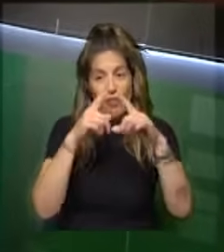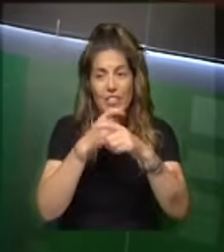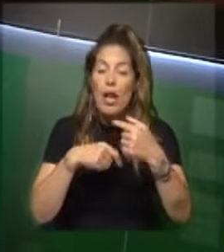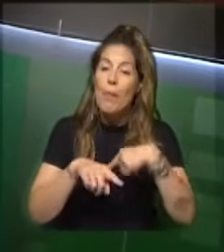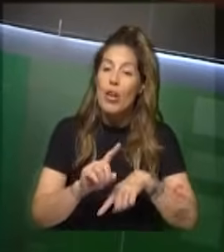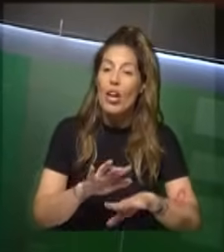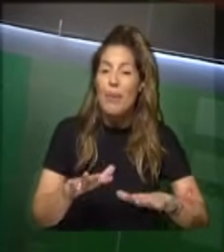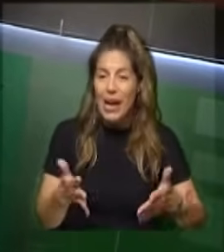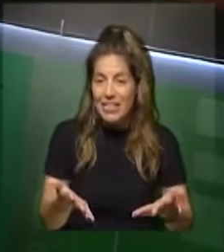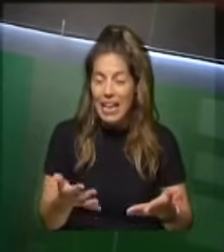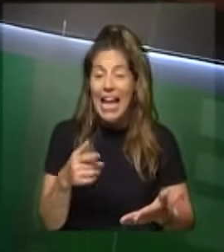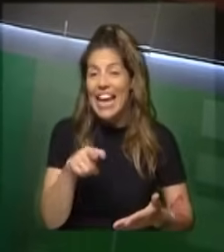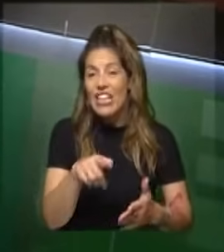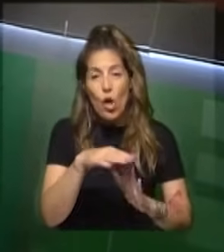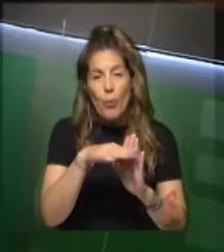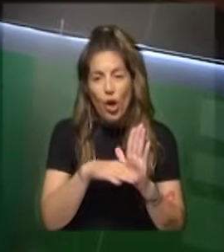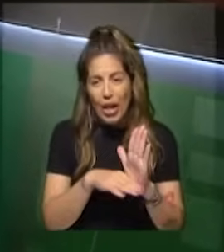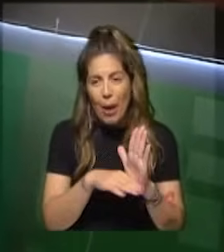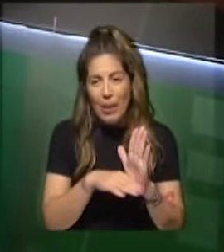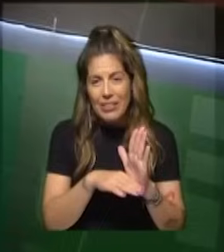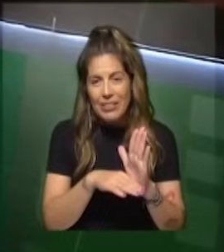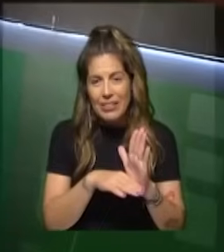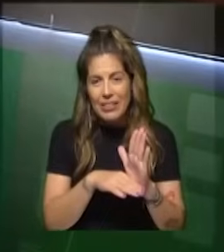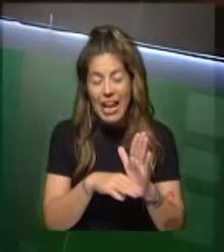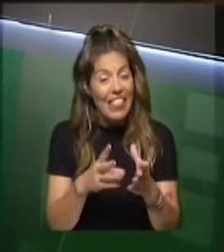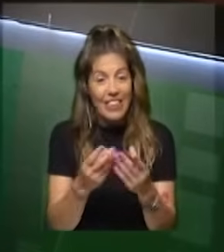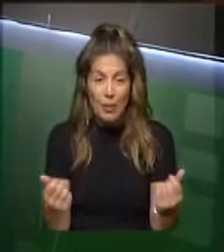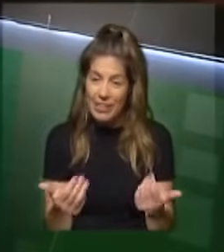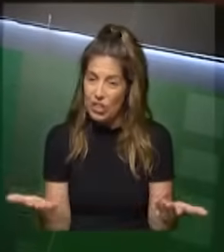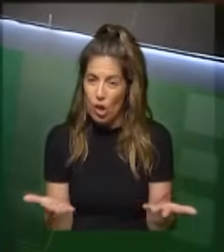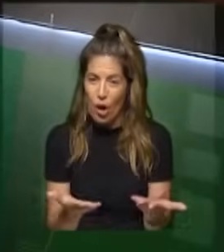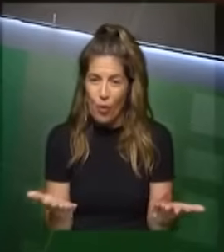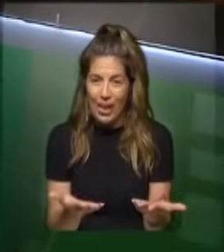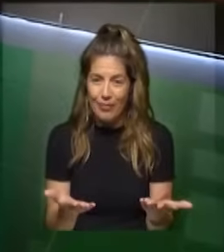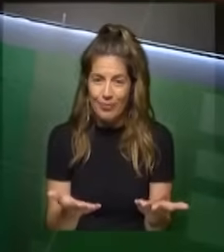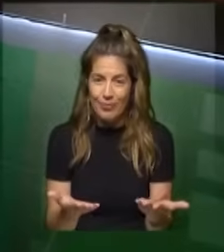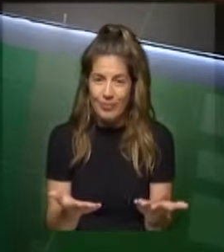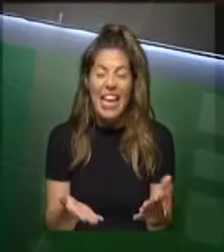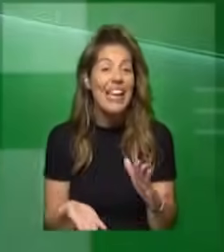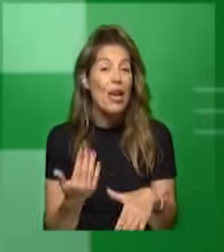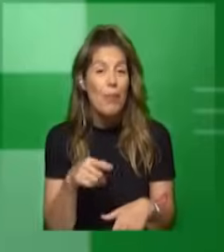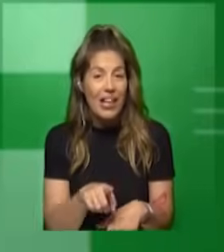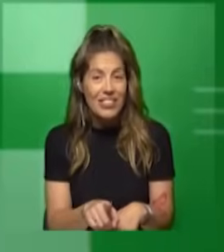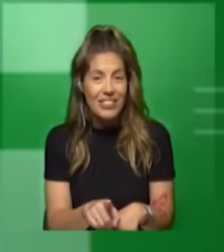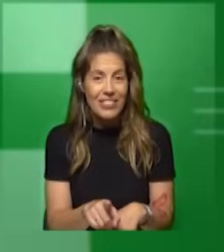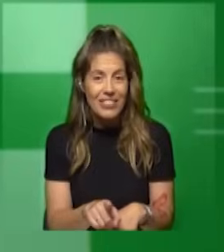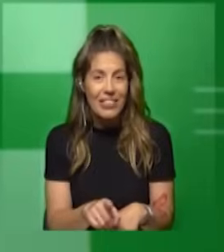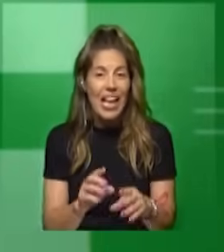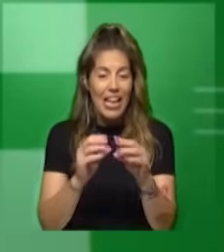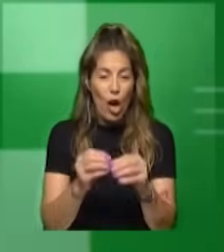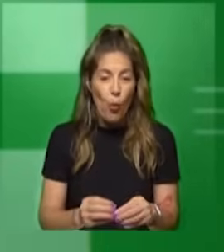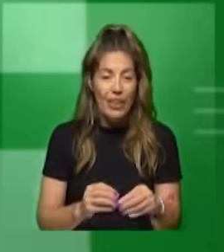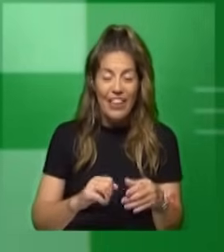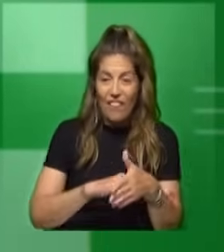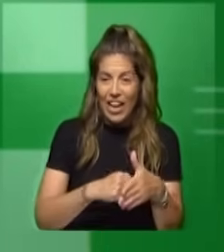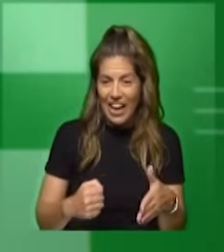¿qué pasa? Todos esos programas debajo de Biden han desaparecido. ¿Y qué más pasa? Están las cuentas bancarias, las